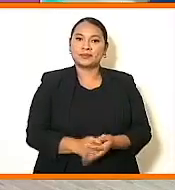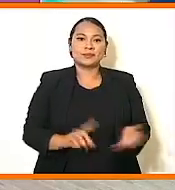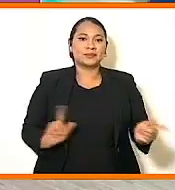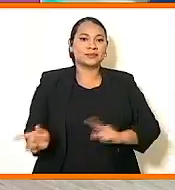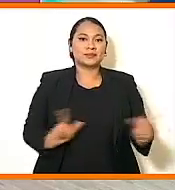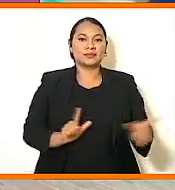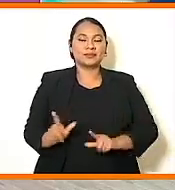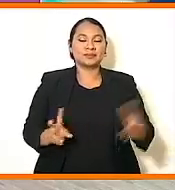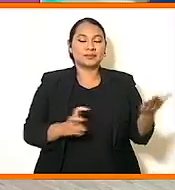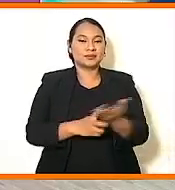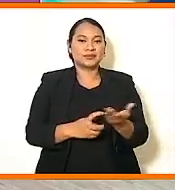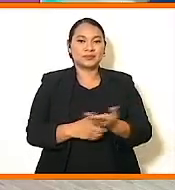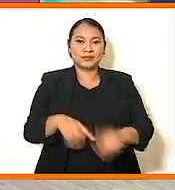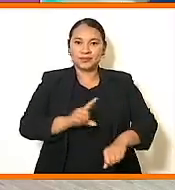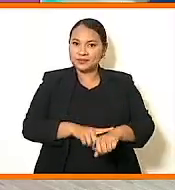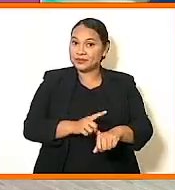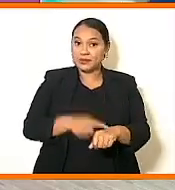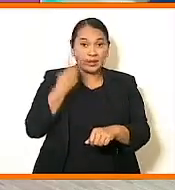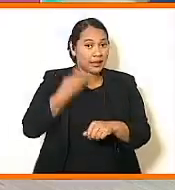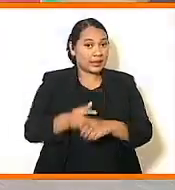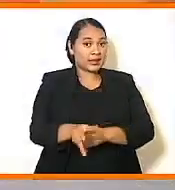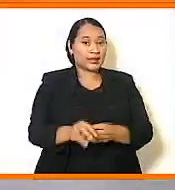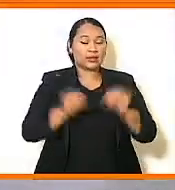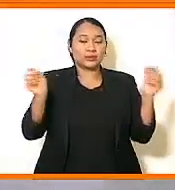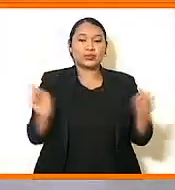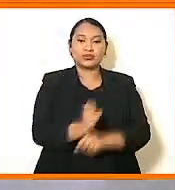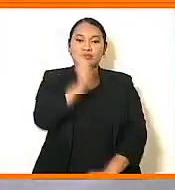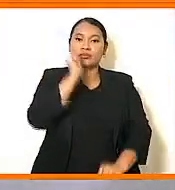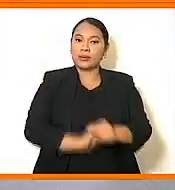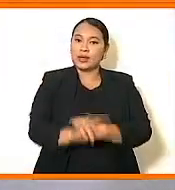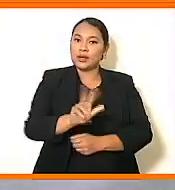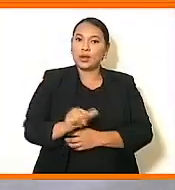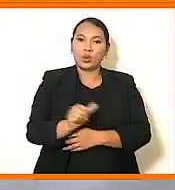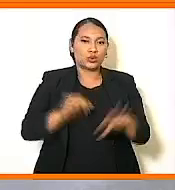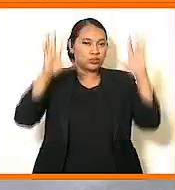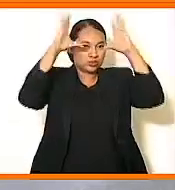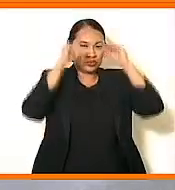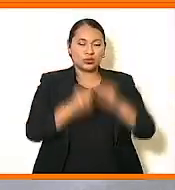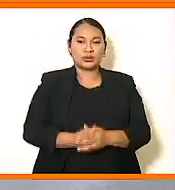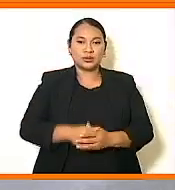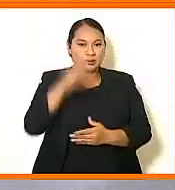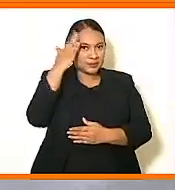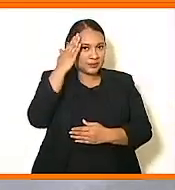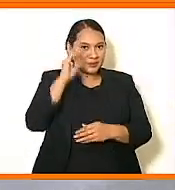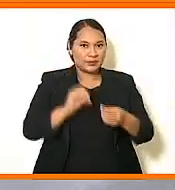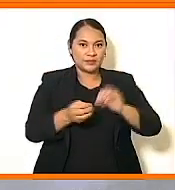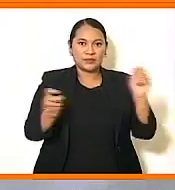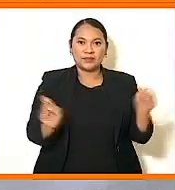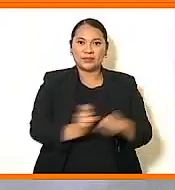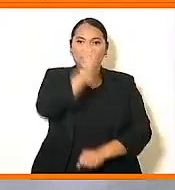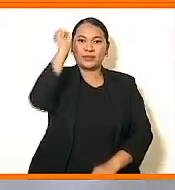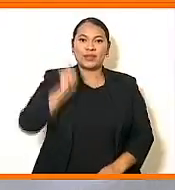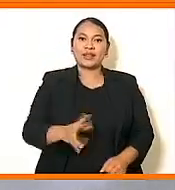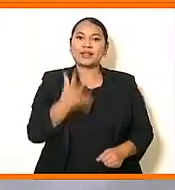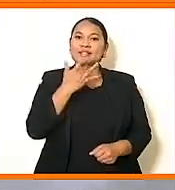boleto en mano porque se vienen esos tres números favorecidos en esta noche. Tu primer número ganador es